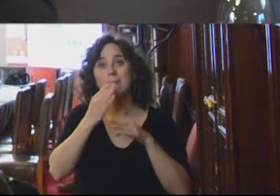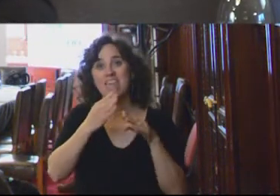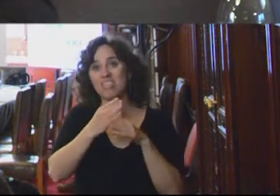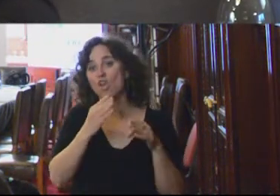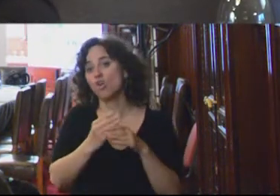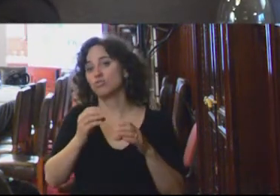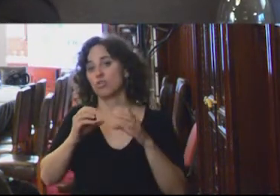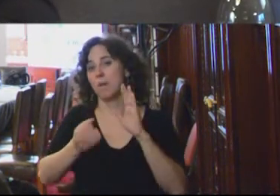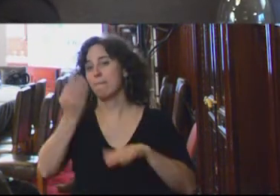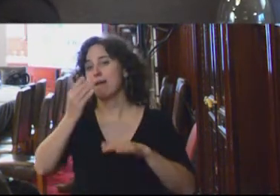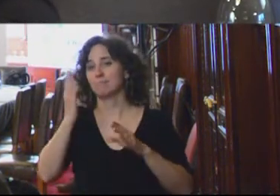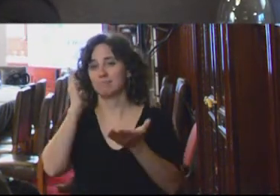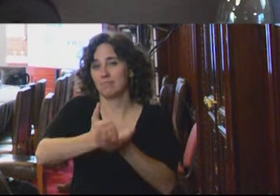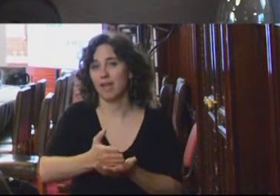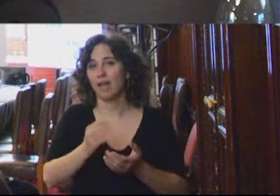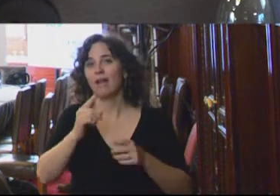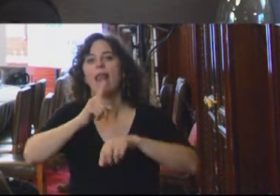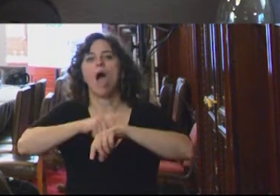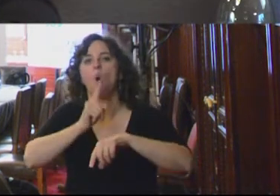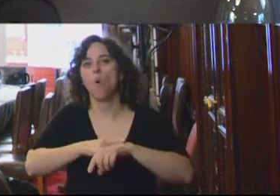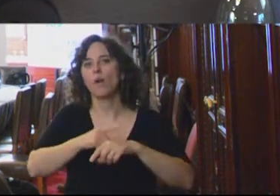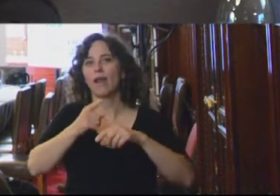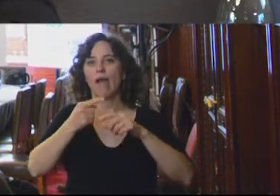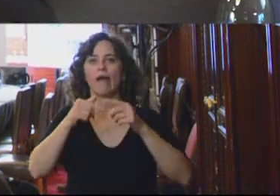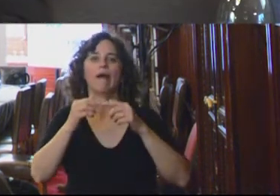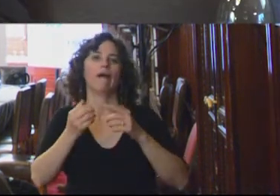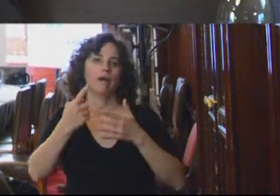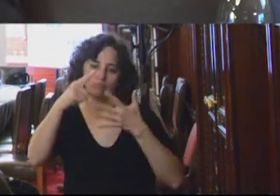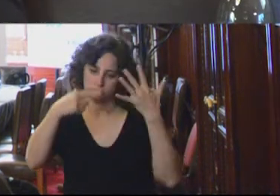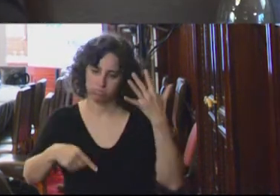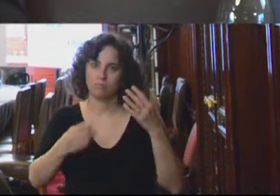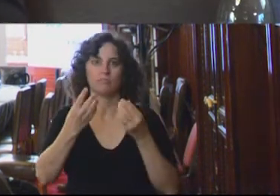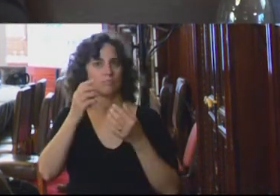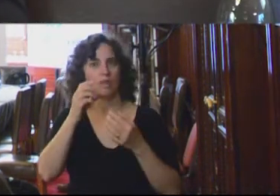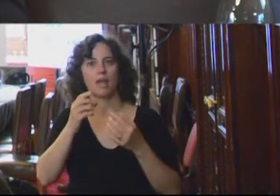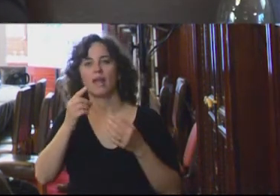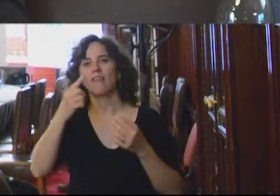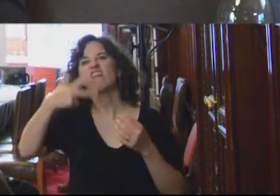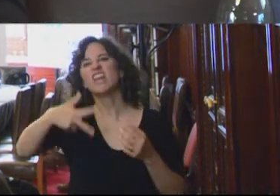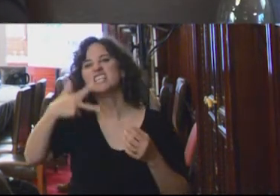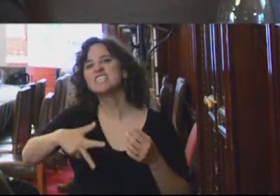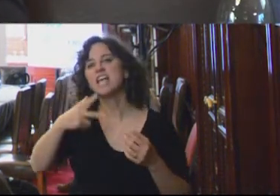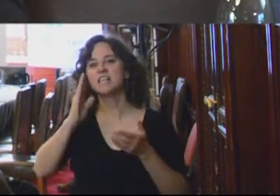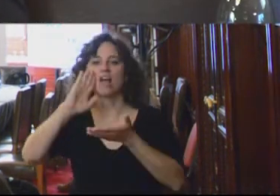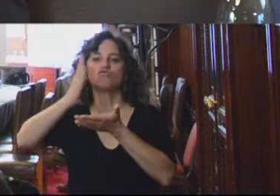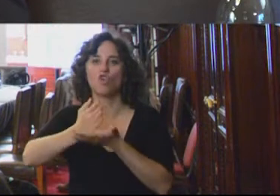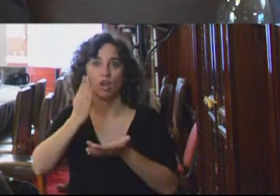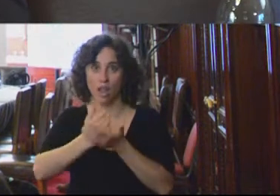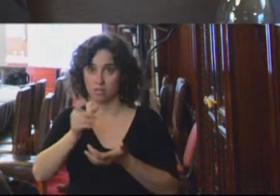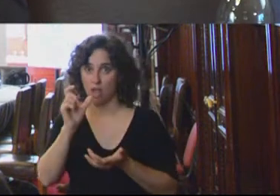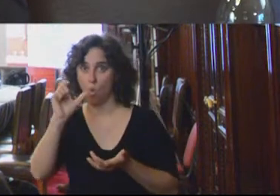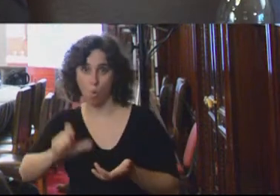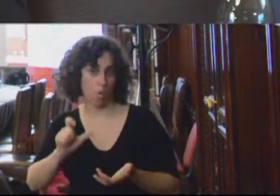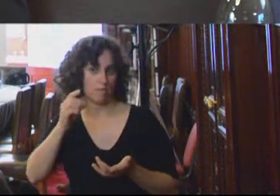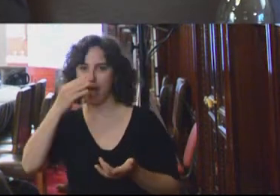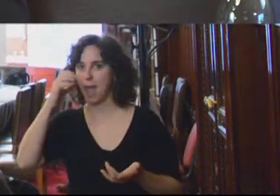1, Diario Extra y Radio FM Fútbol La Redonda. Esta última ha recibido 13 sanciones por